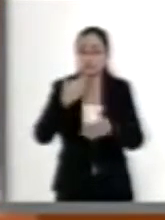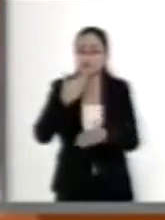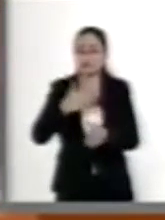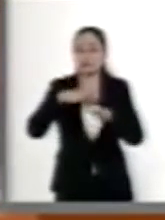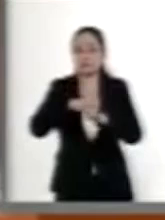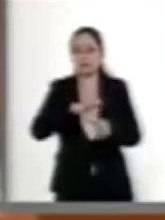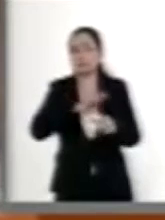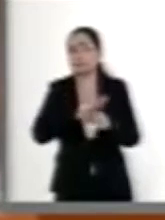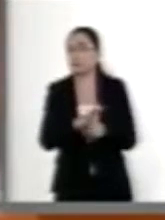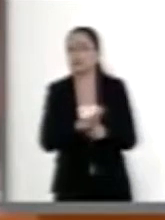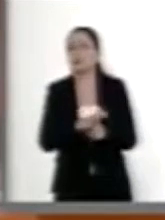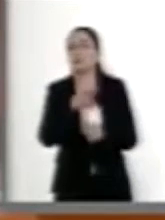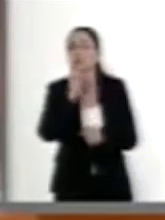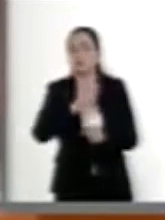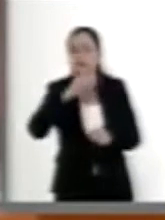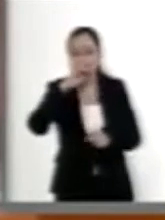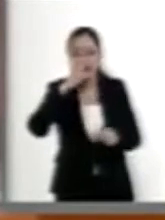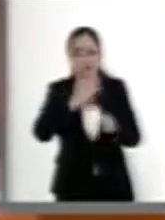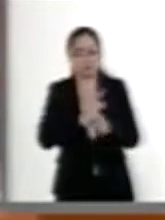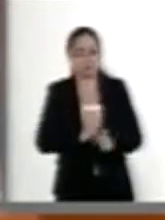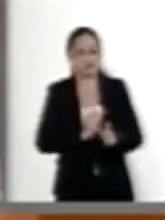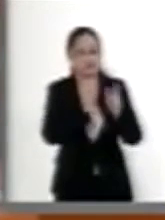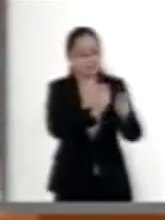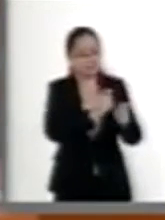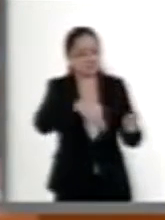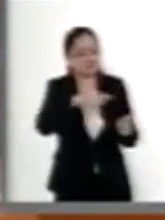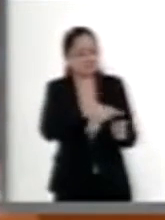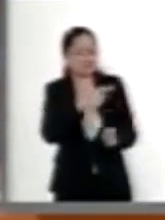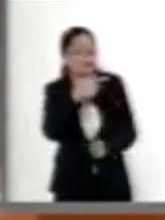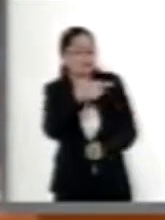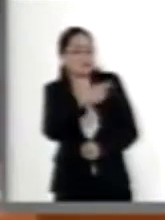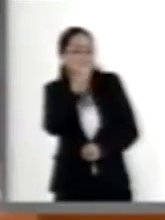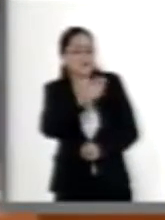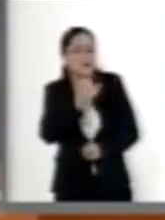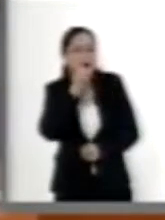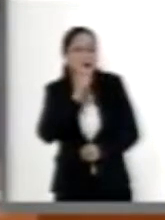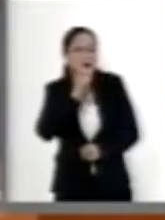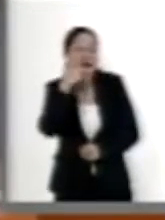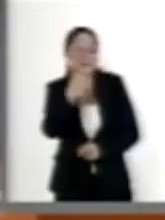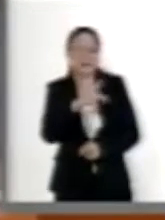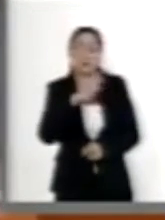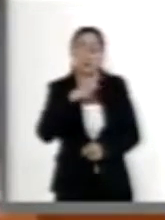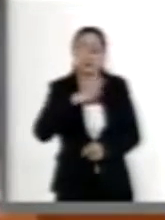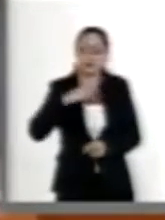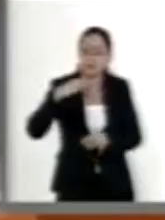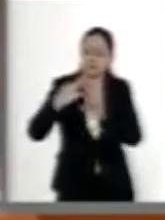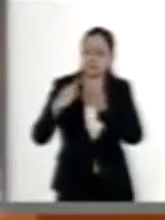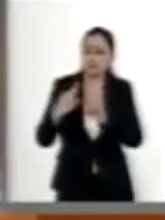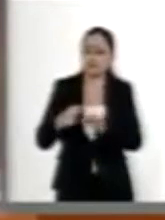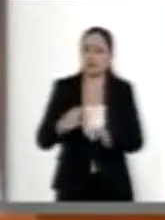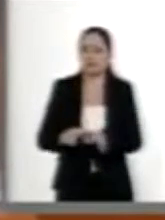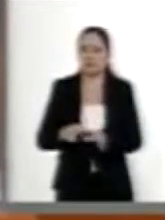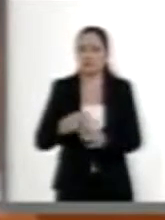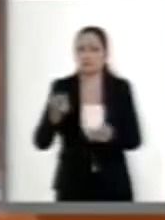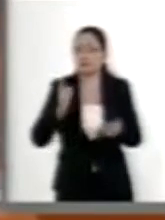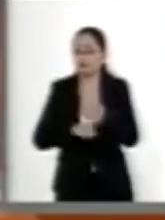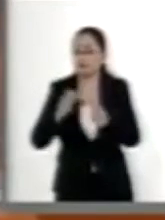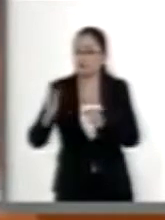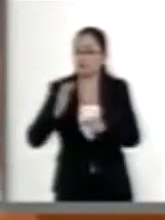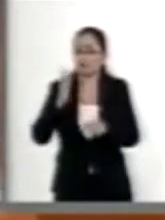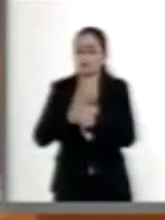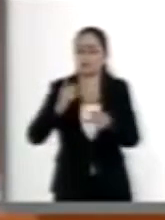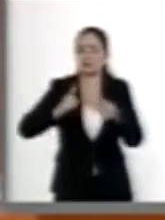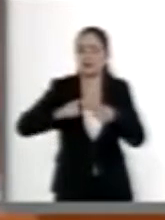eficazmente las tareas que le han sido confiadas en los tres poderes de la Federación en los que ha colaborado: en el